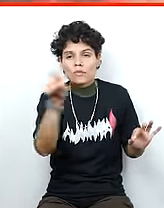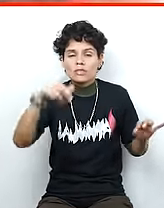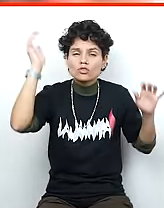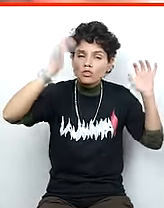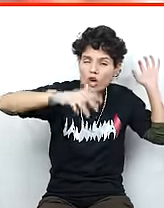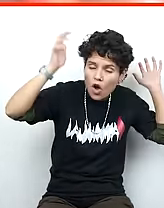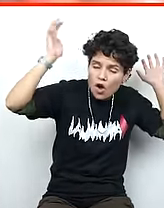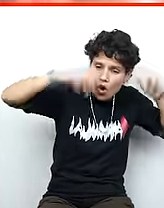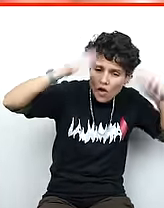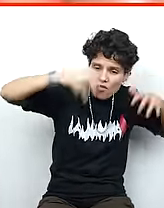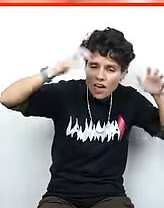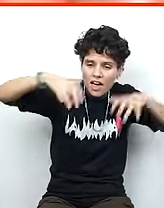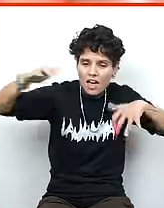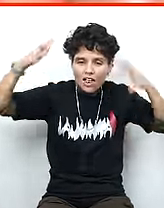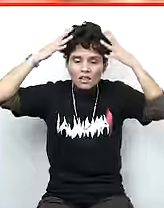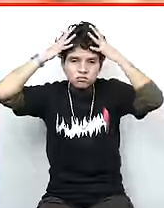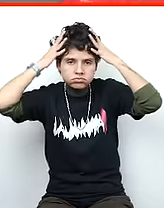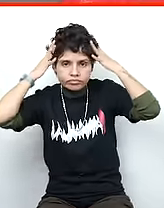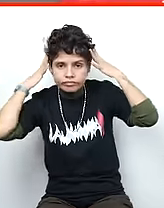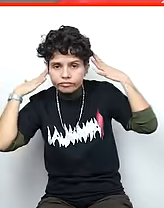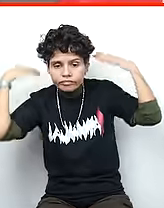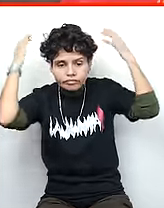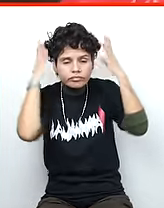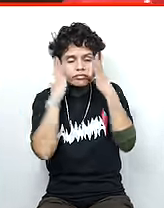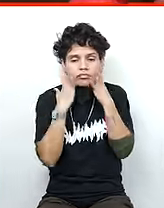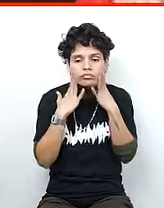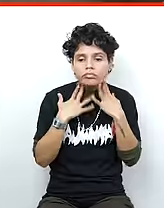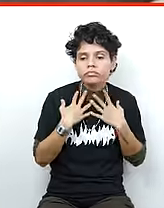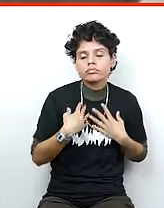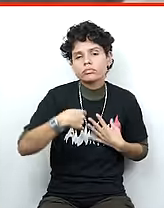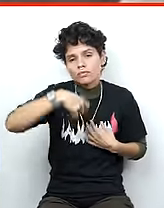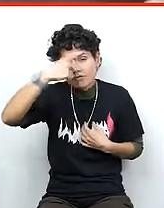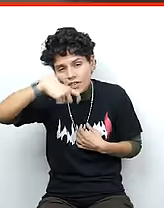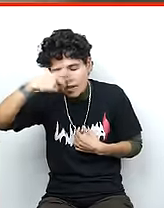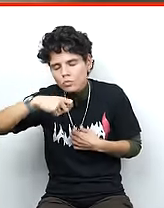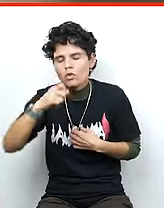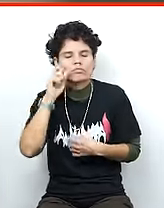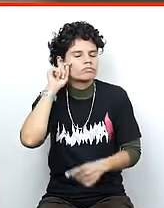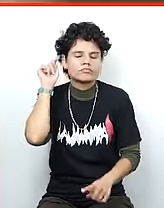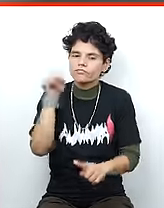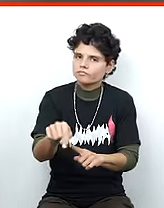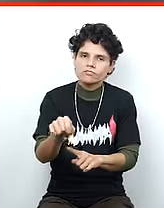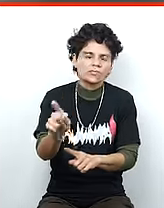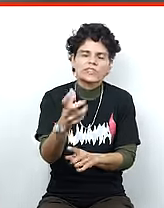llover, entonces después tuvimos que caminar, me mojé, llegué mojado al estudio, medio enfermo. Pero